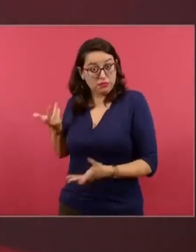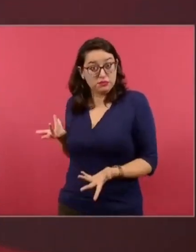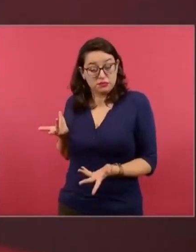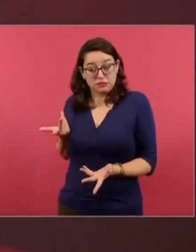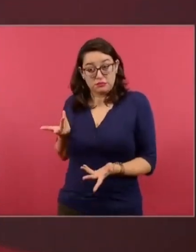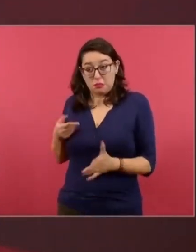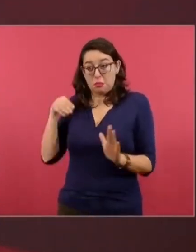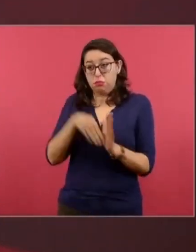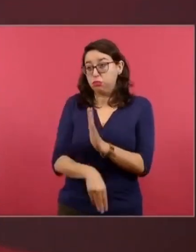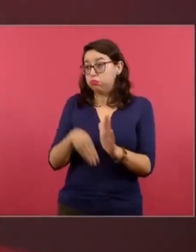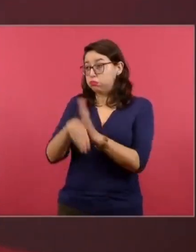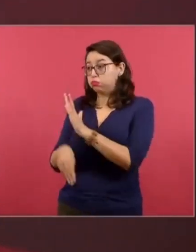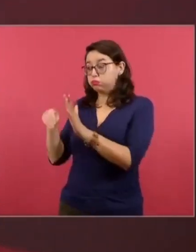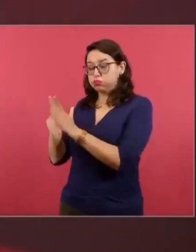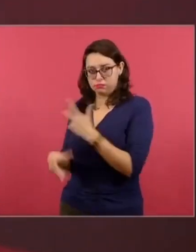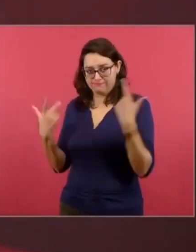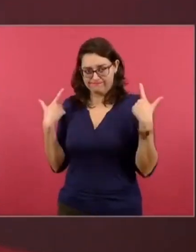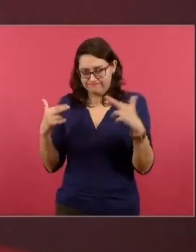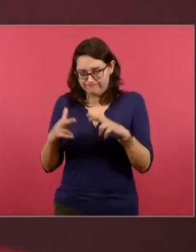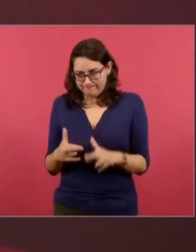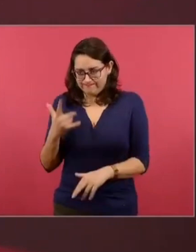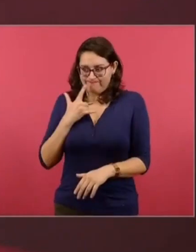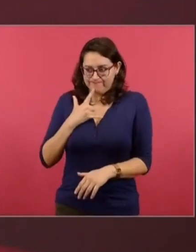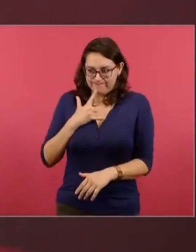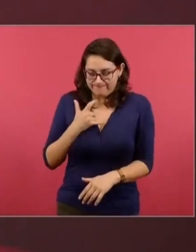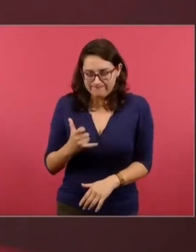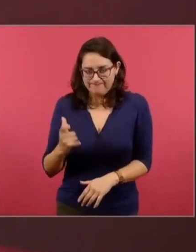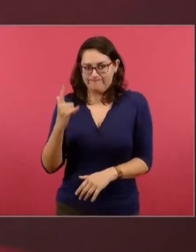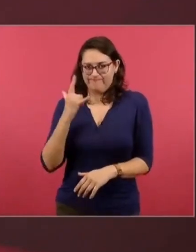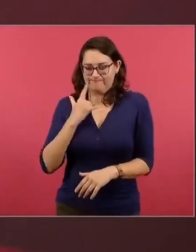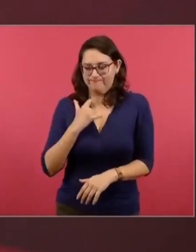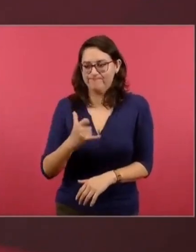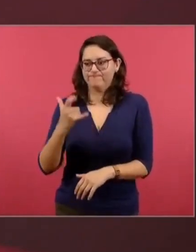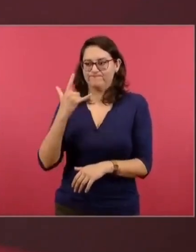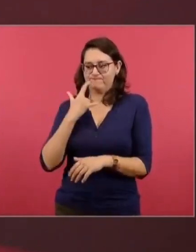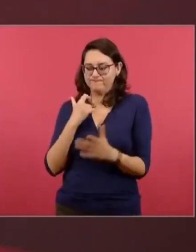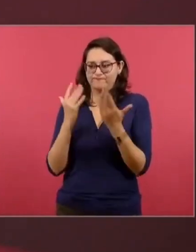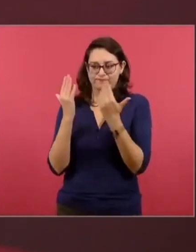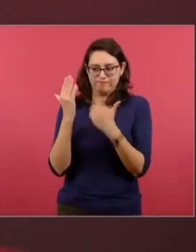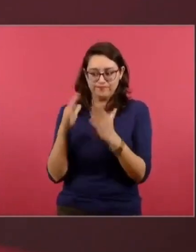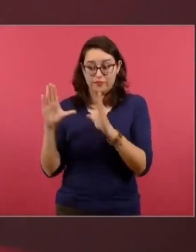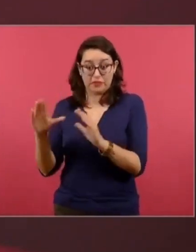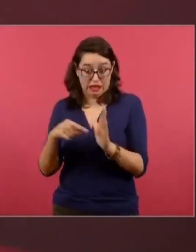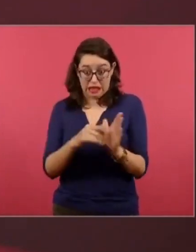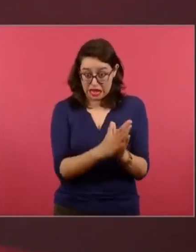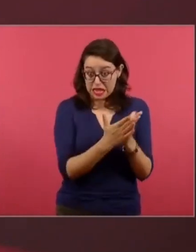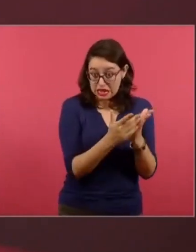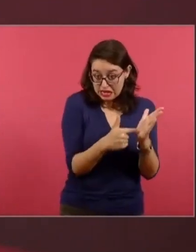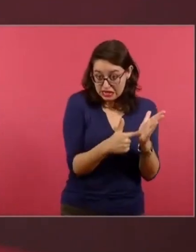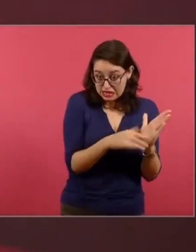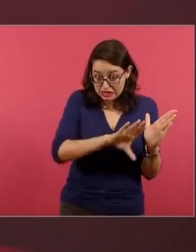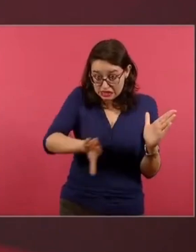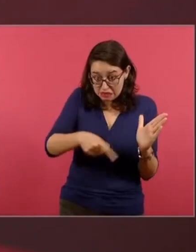esas dificultades, el magisterio sacaba las clases adelante, porque no era gracias al libro de texto que les daban, porque el libro